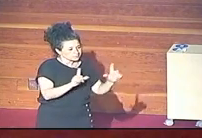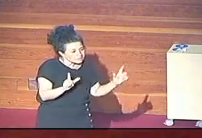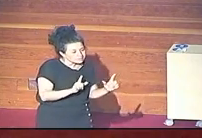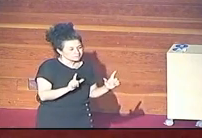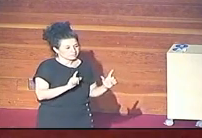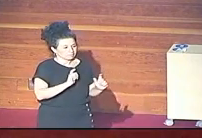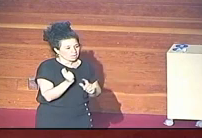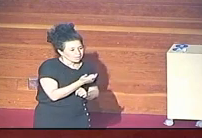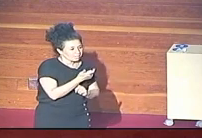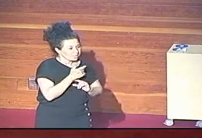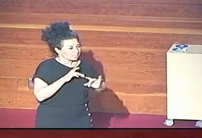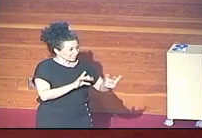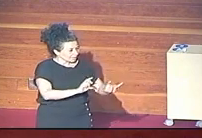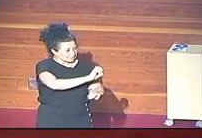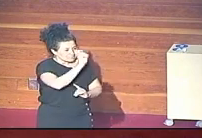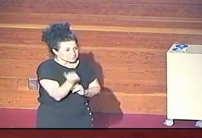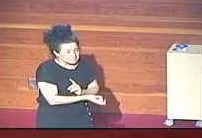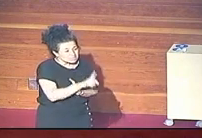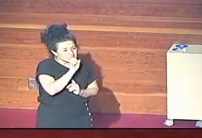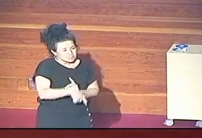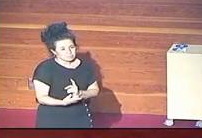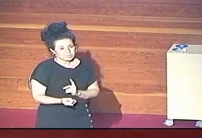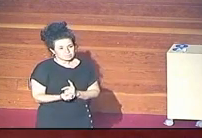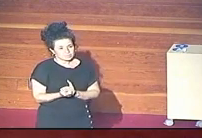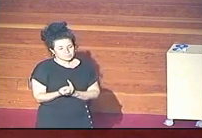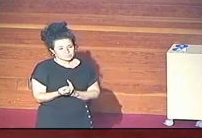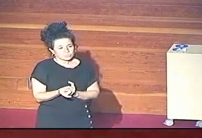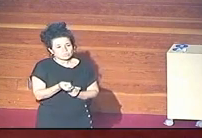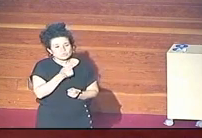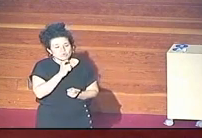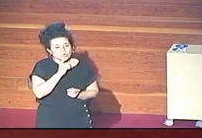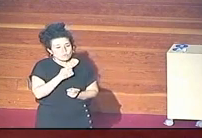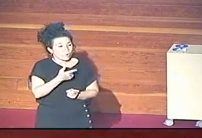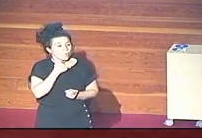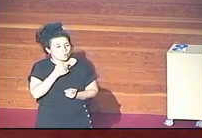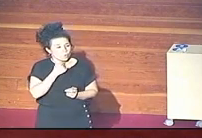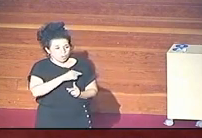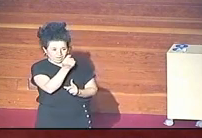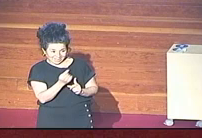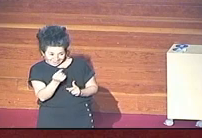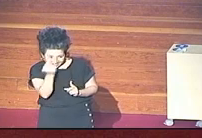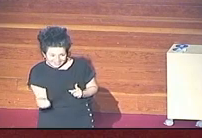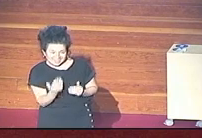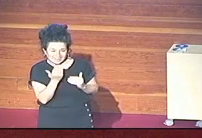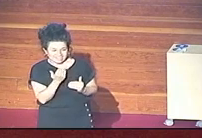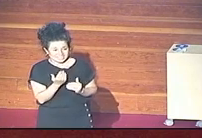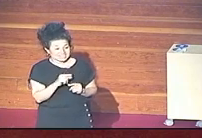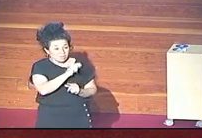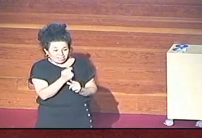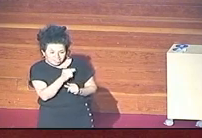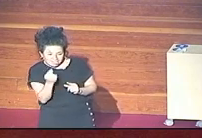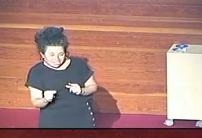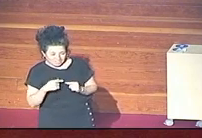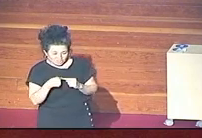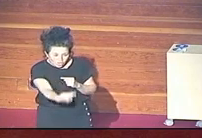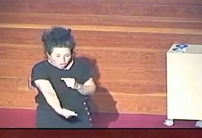agencias y medios digitales también nos llega a través del humor gráfico esas viñetas que todos los días nos hacen detenernos